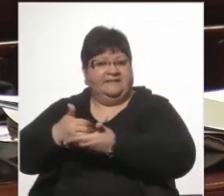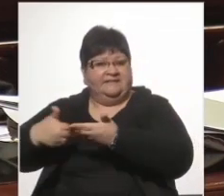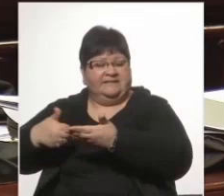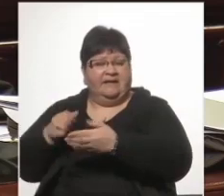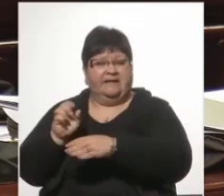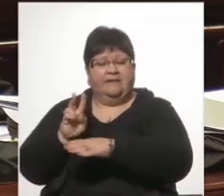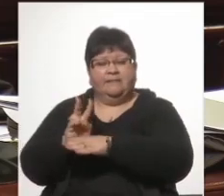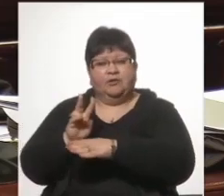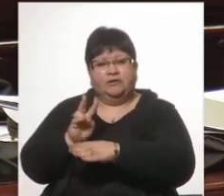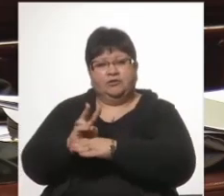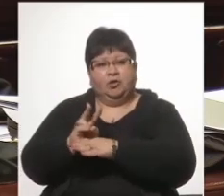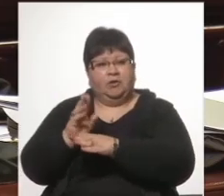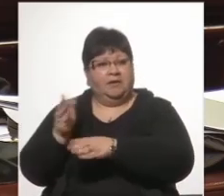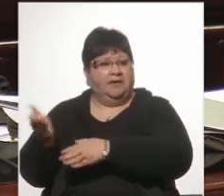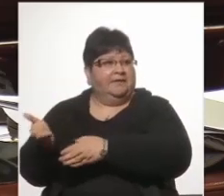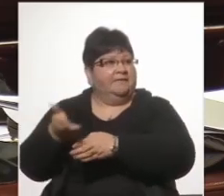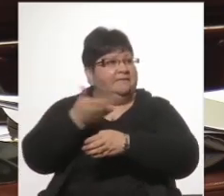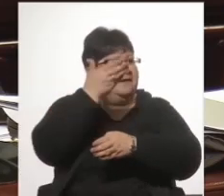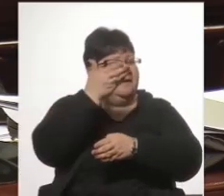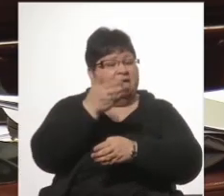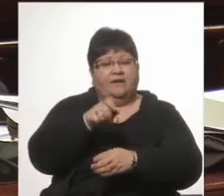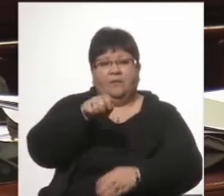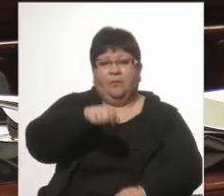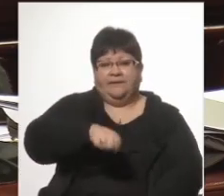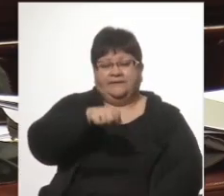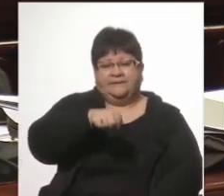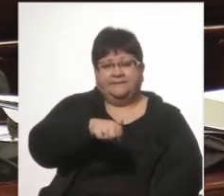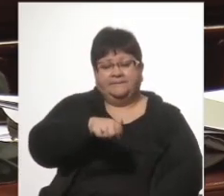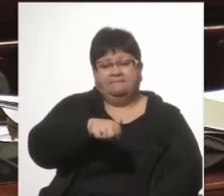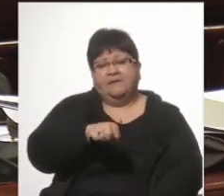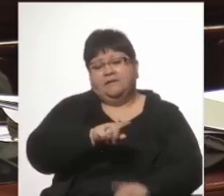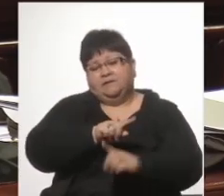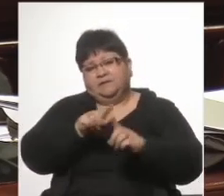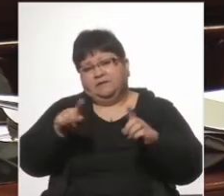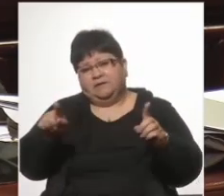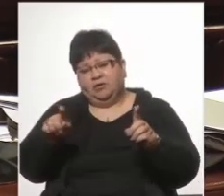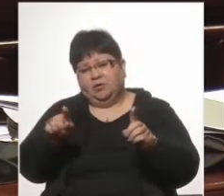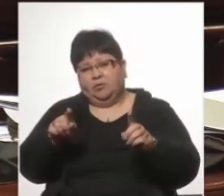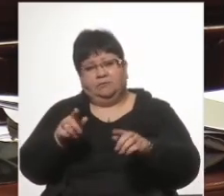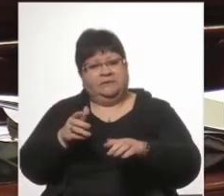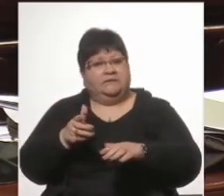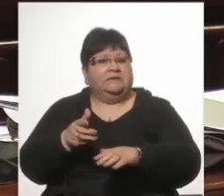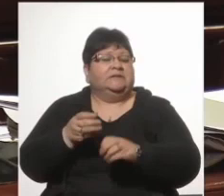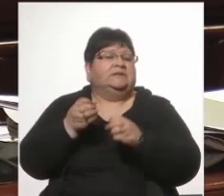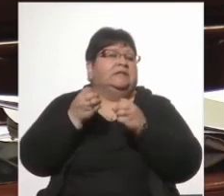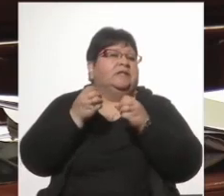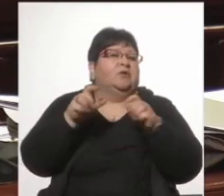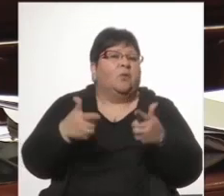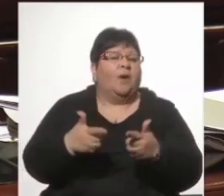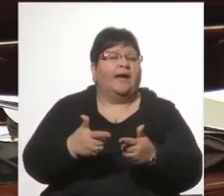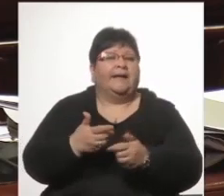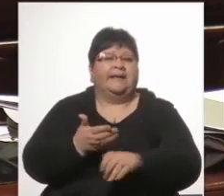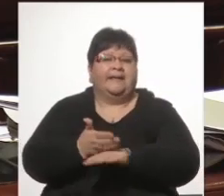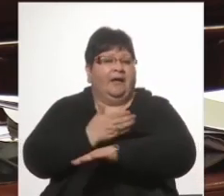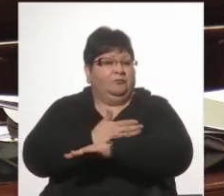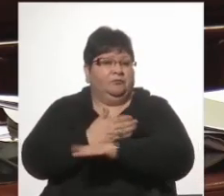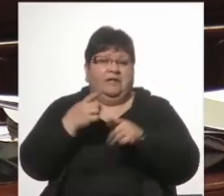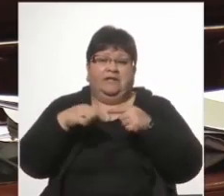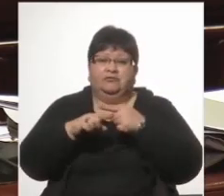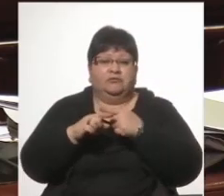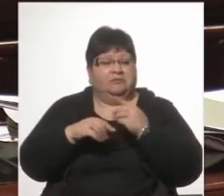y ponerlo a disposición del juez. En caso contrario, no da lugar a la formación de causa y el legislador no podrá ser